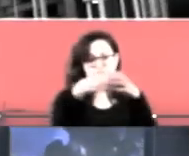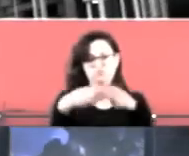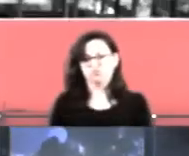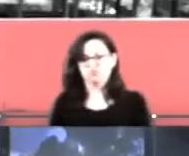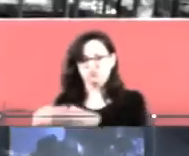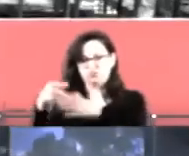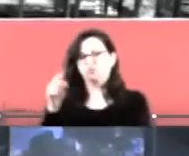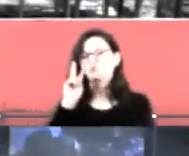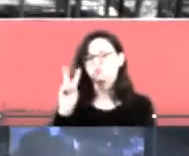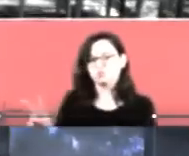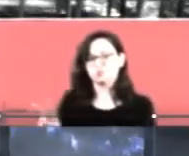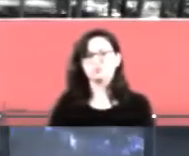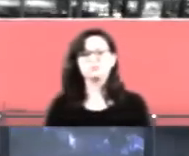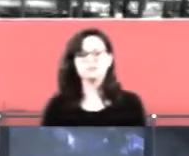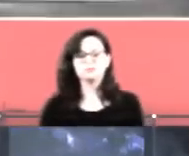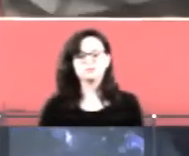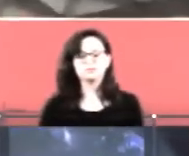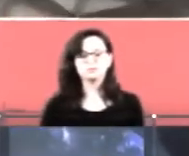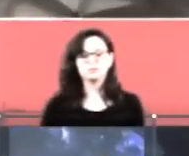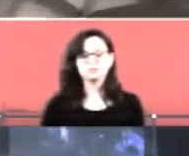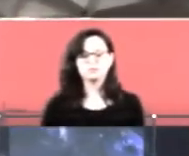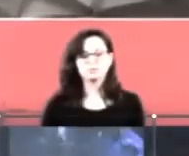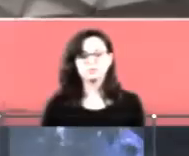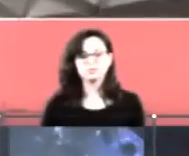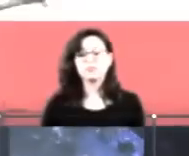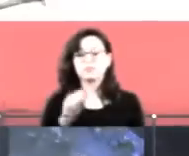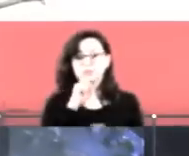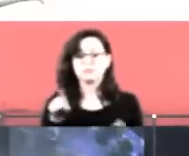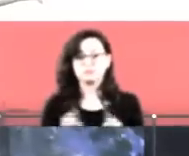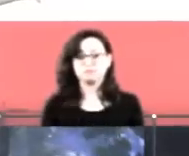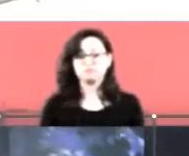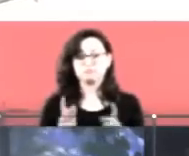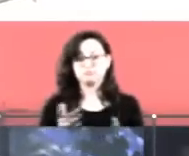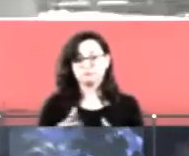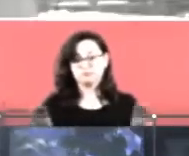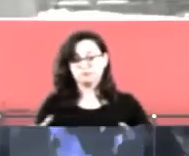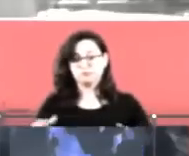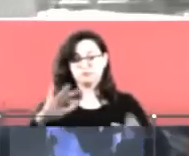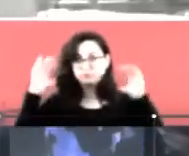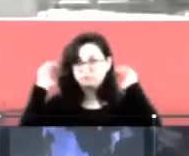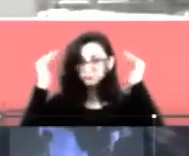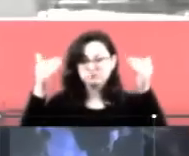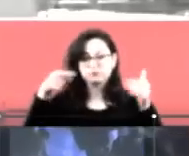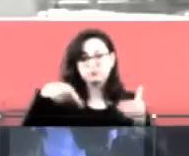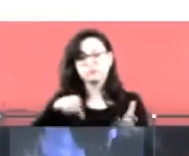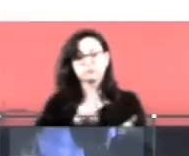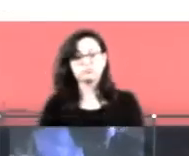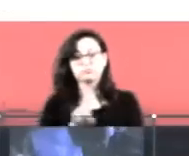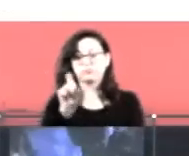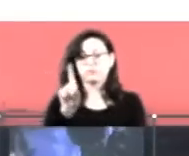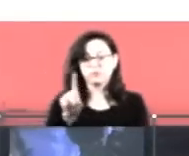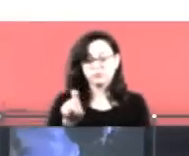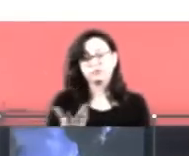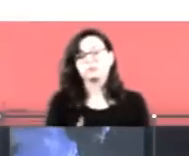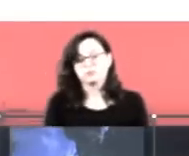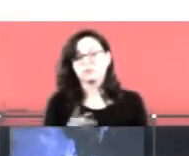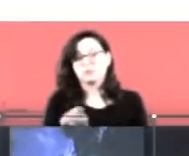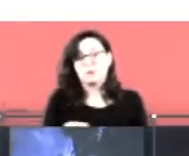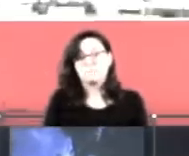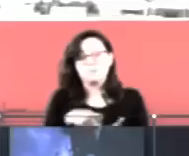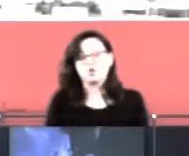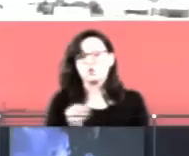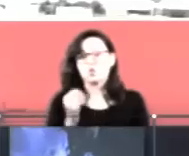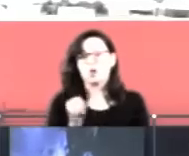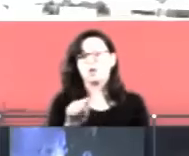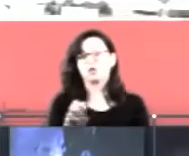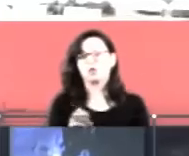que Pemex ha aportado tanto al país en estas décadas que ahora se le retribuye con un activo tan valioso y además justo en el momento en que